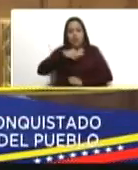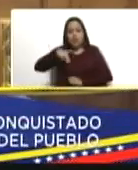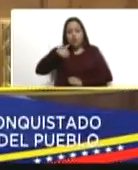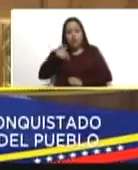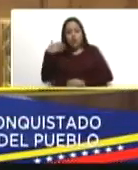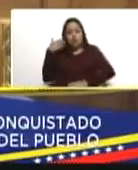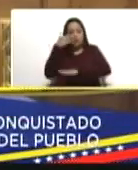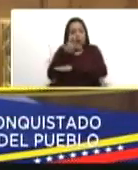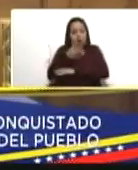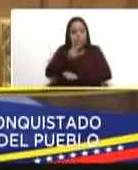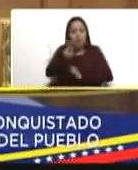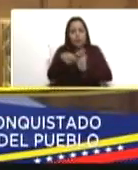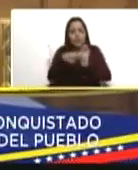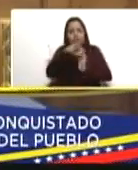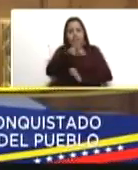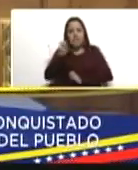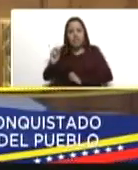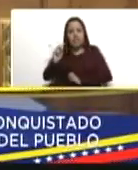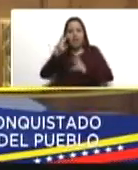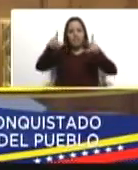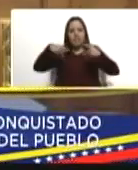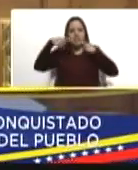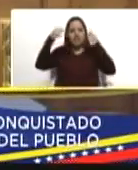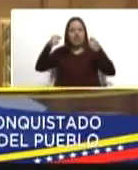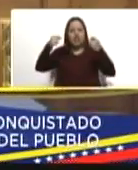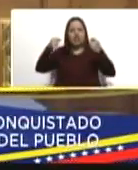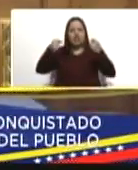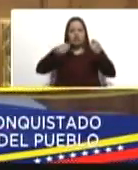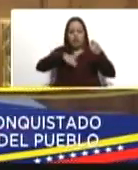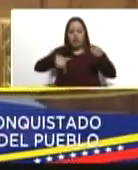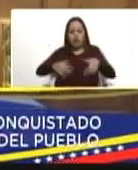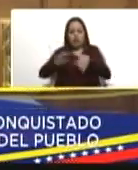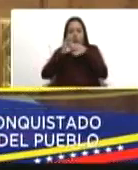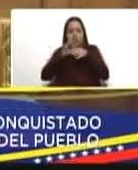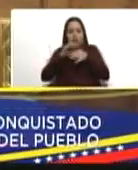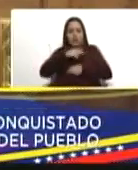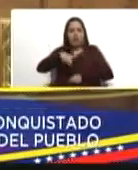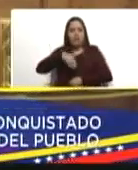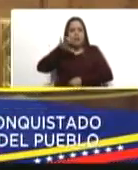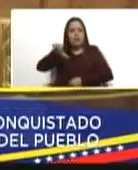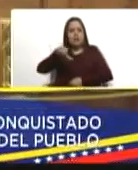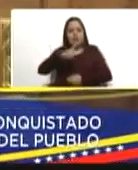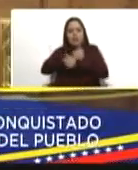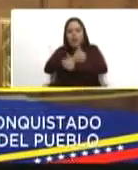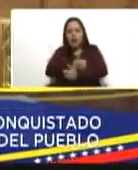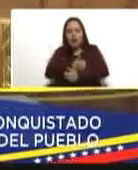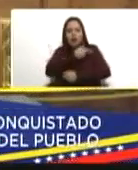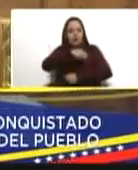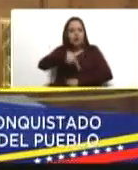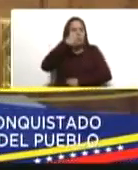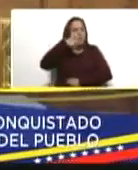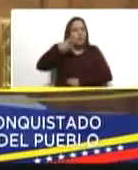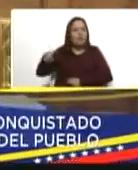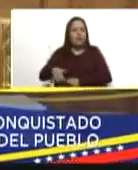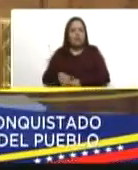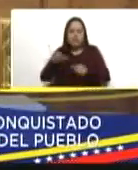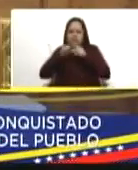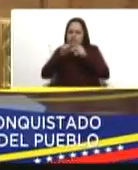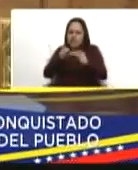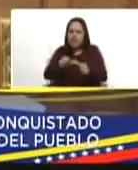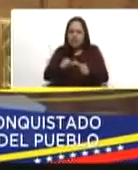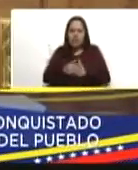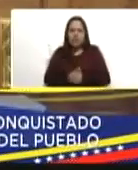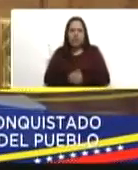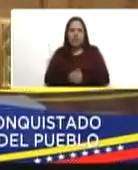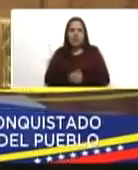2030 y que la victoria nos pertenece a nuestra patria amada a nuestro pueblo sigamos pendo